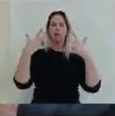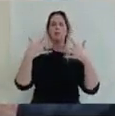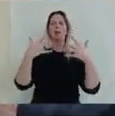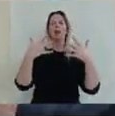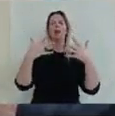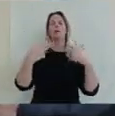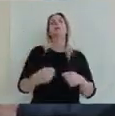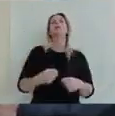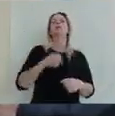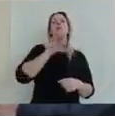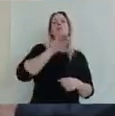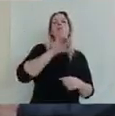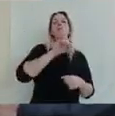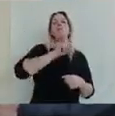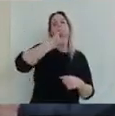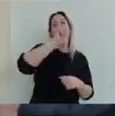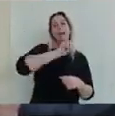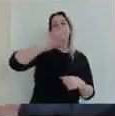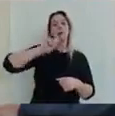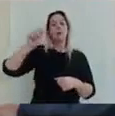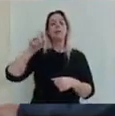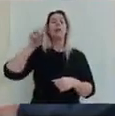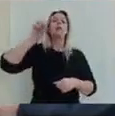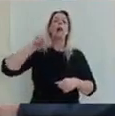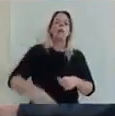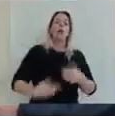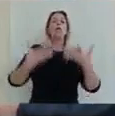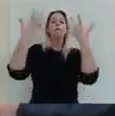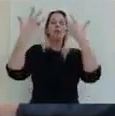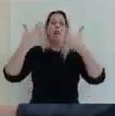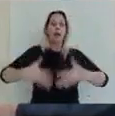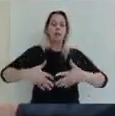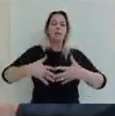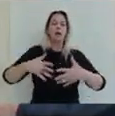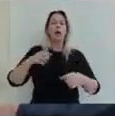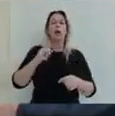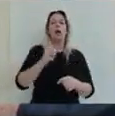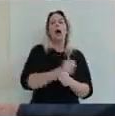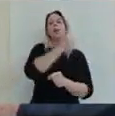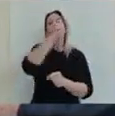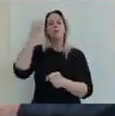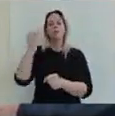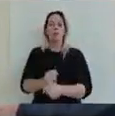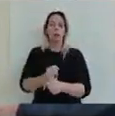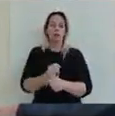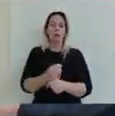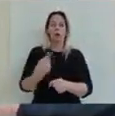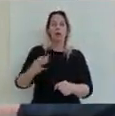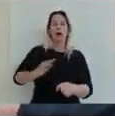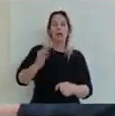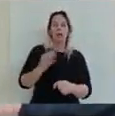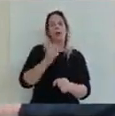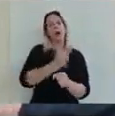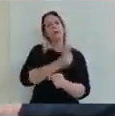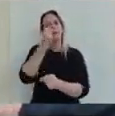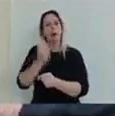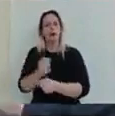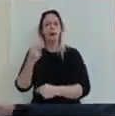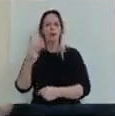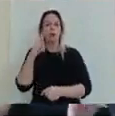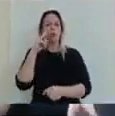año 2019. Bueno, y está aclarado ahí que necesitamos, por supuesto, todos los balances mensuales para poder hacer